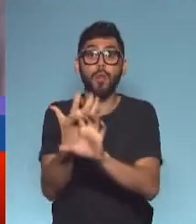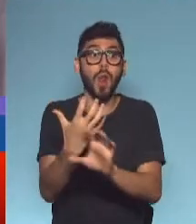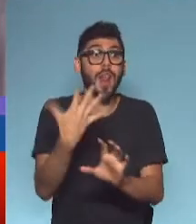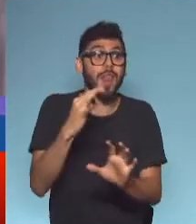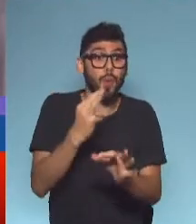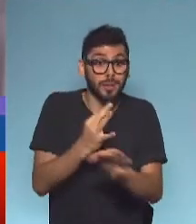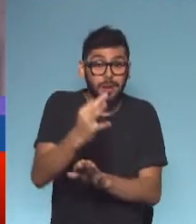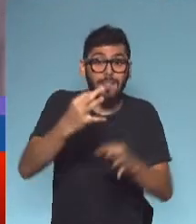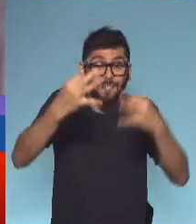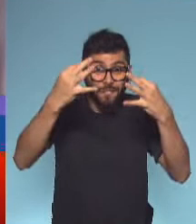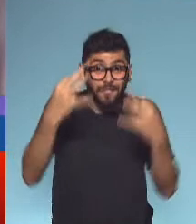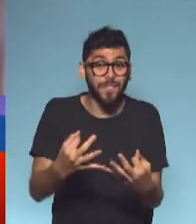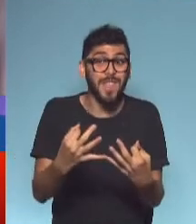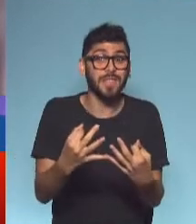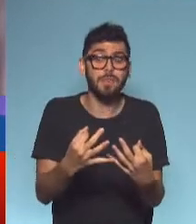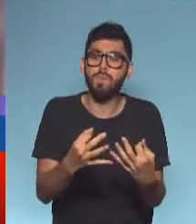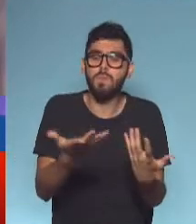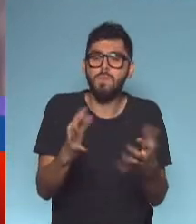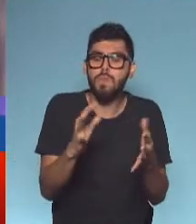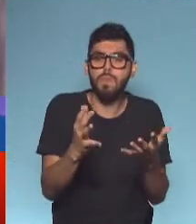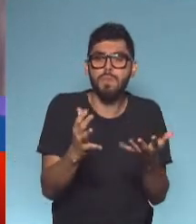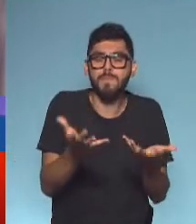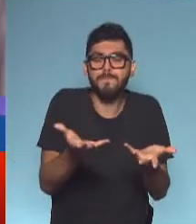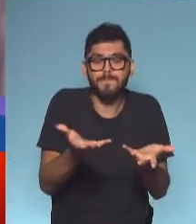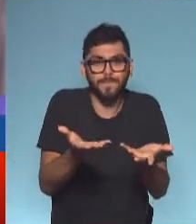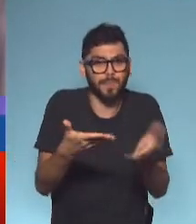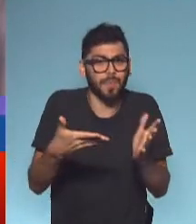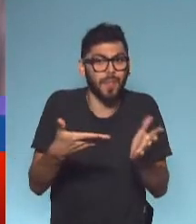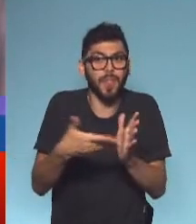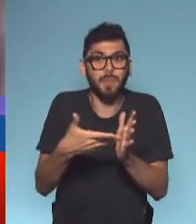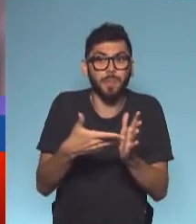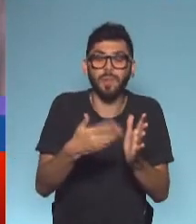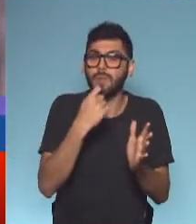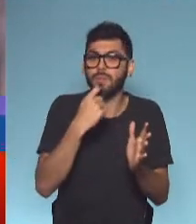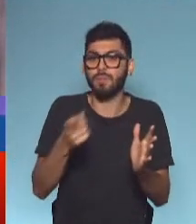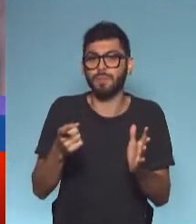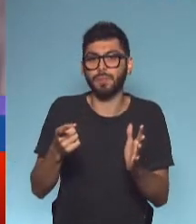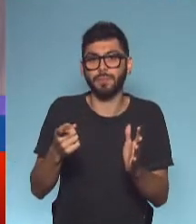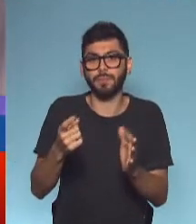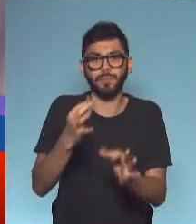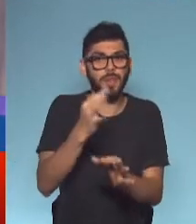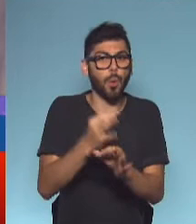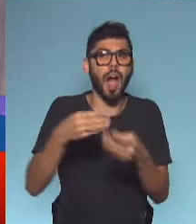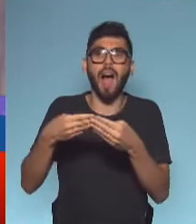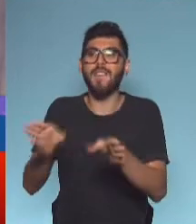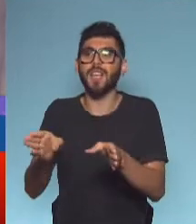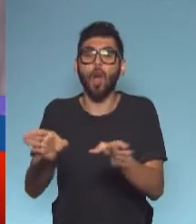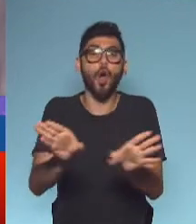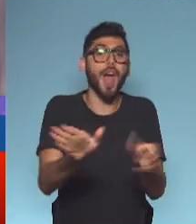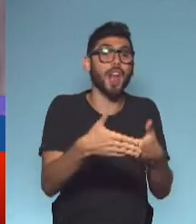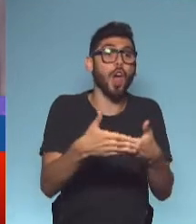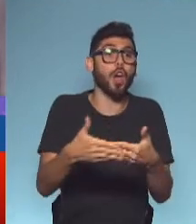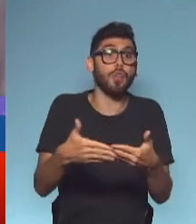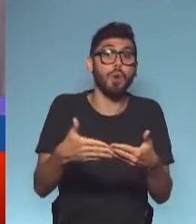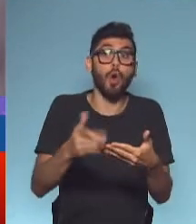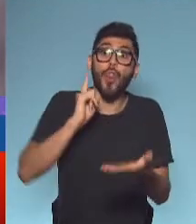virtual. Y es algo ajeno a la educación el que decide si las escuelas tienen que estar abiertas o tienen que estar